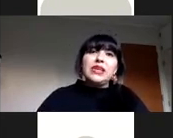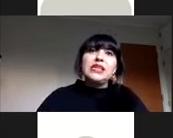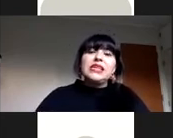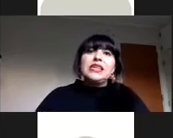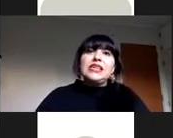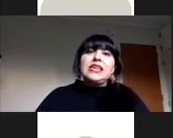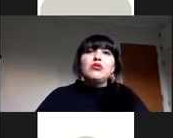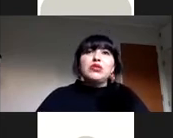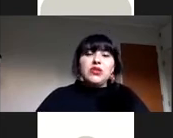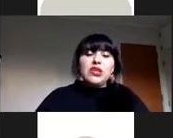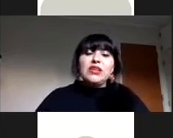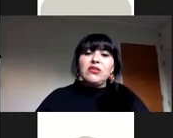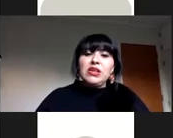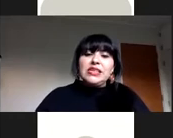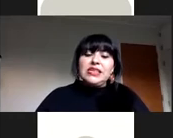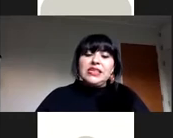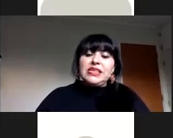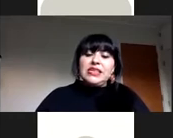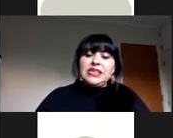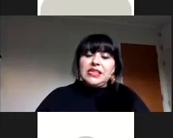también alucinógenos